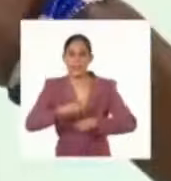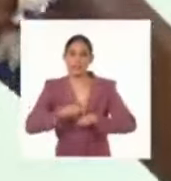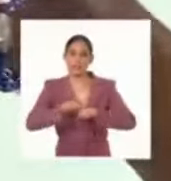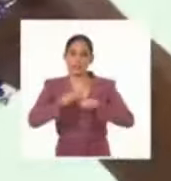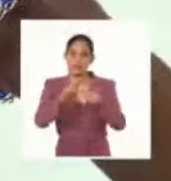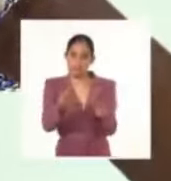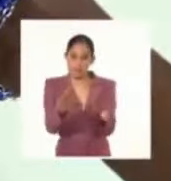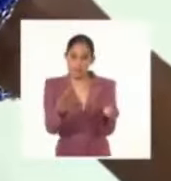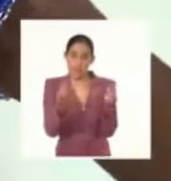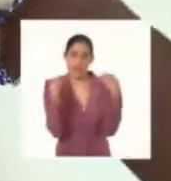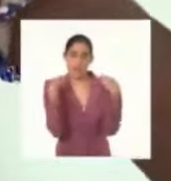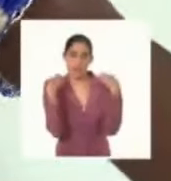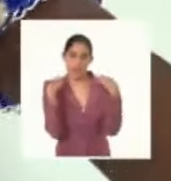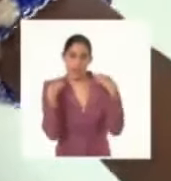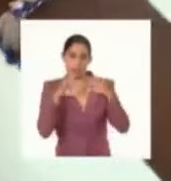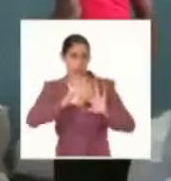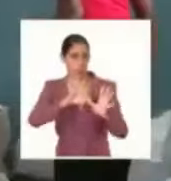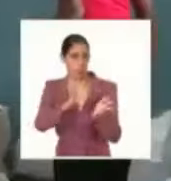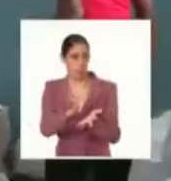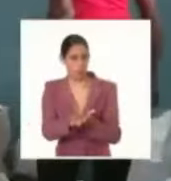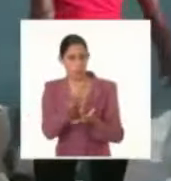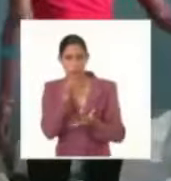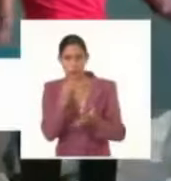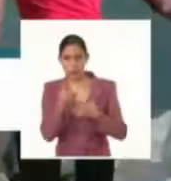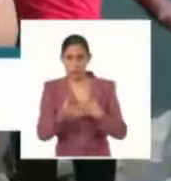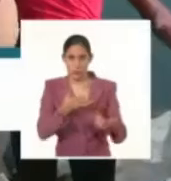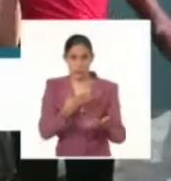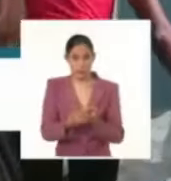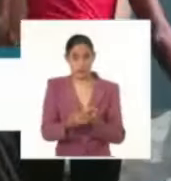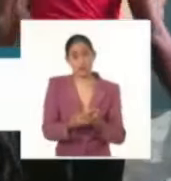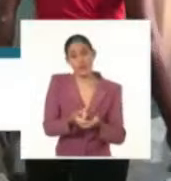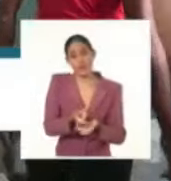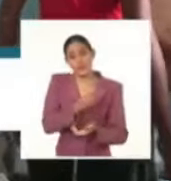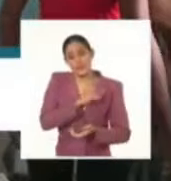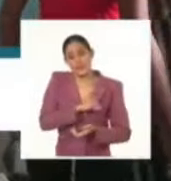el sentimiento de los compañeros de Guantánamo que